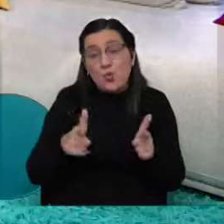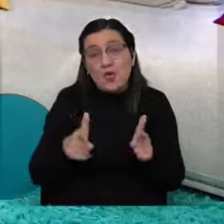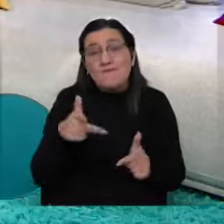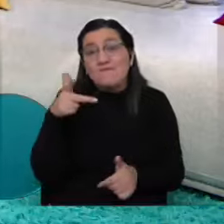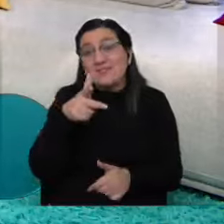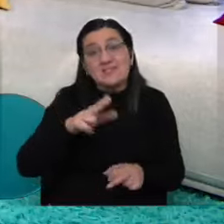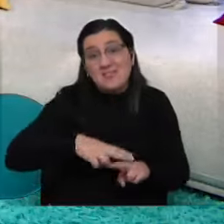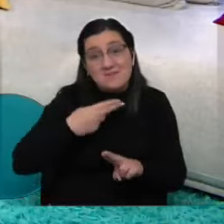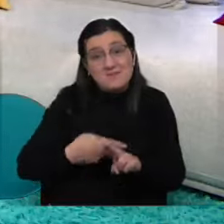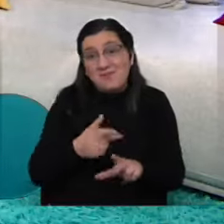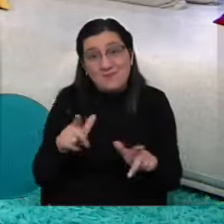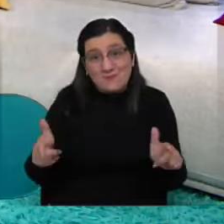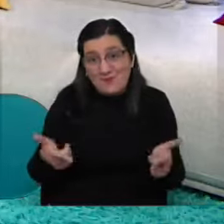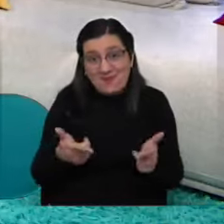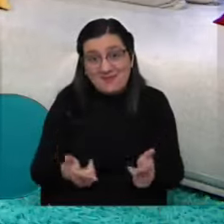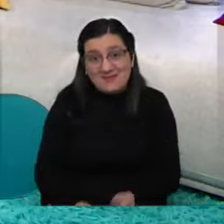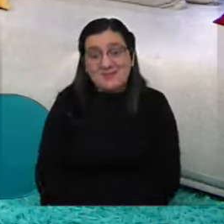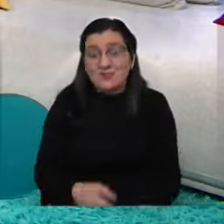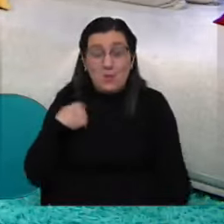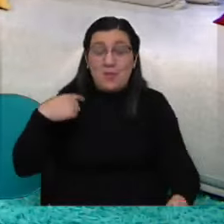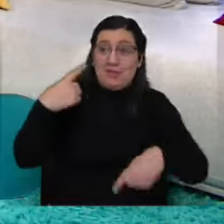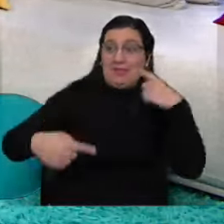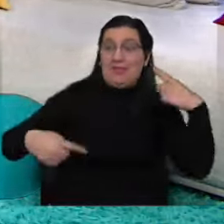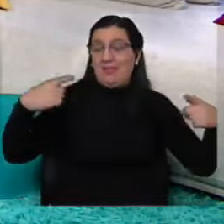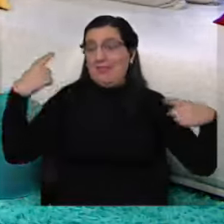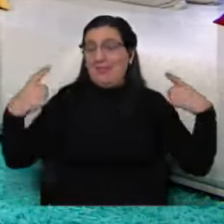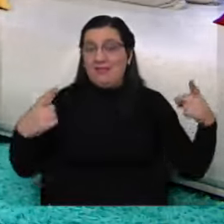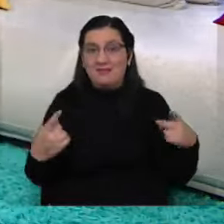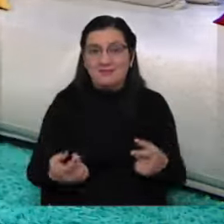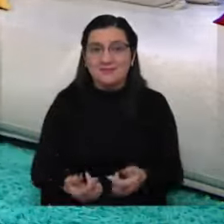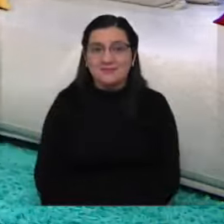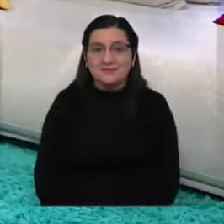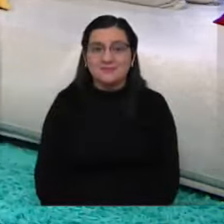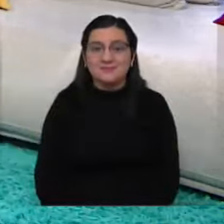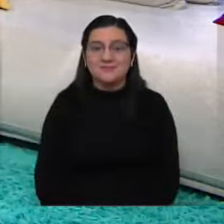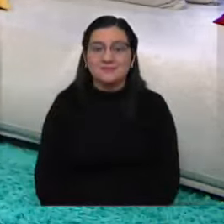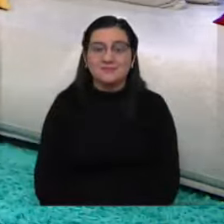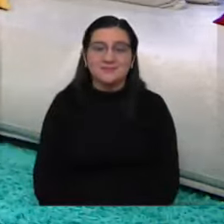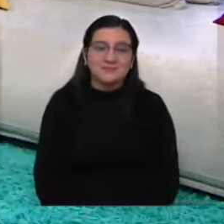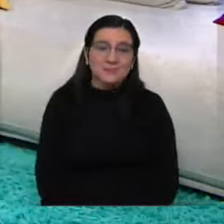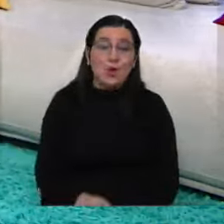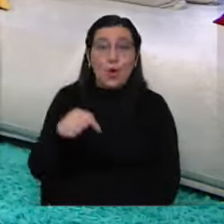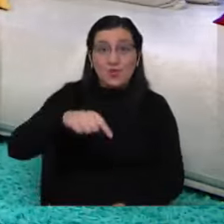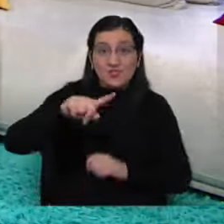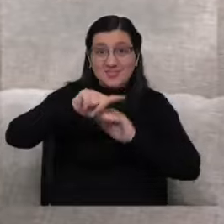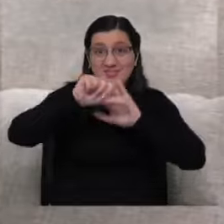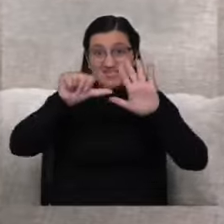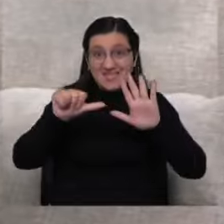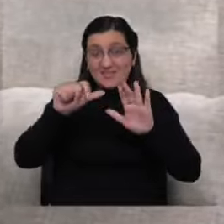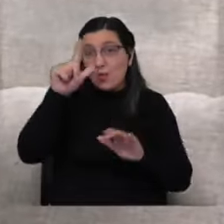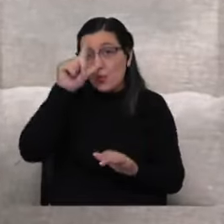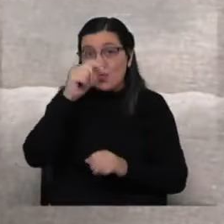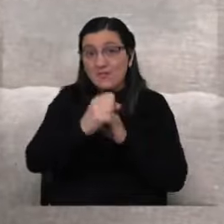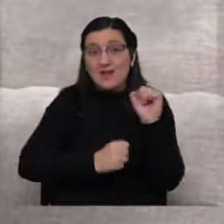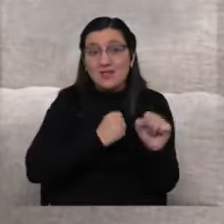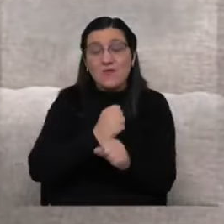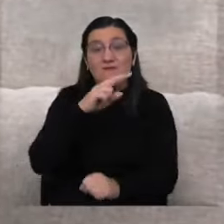efemer Ay claro que sí me distraje un segundo ya estábamos acá flor de efemerides de hoy 16 de julio del año